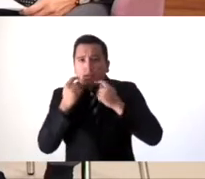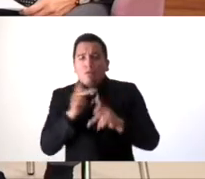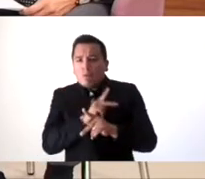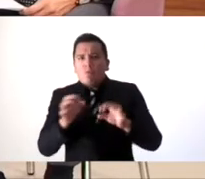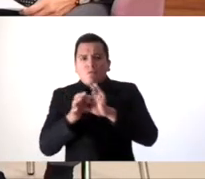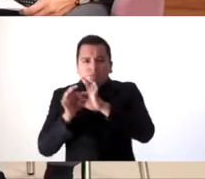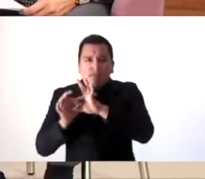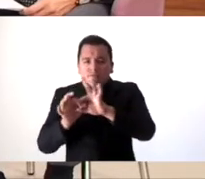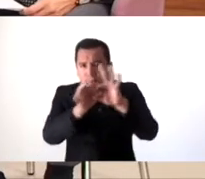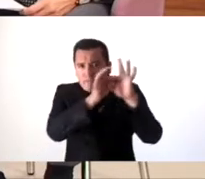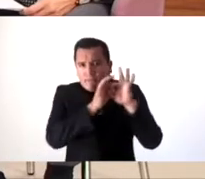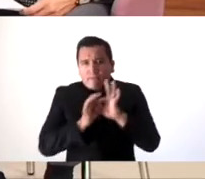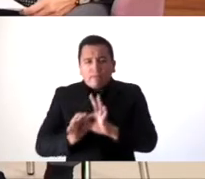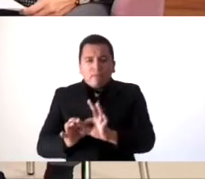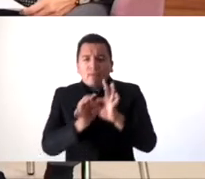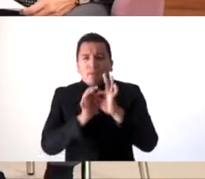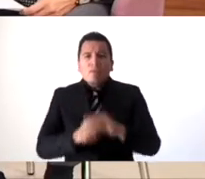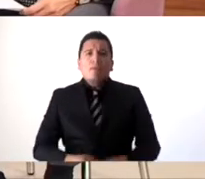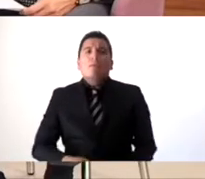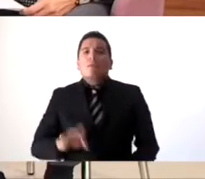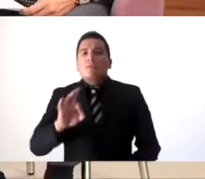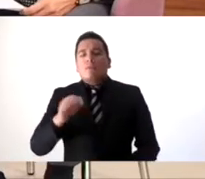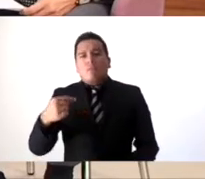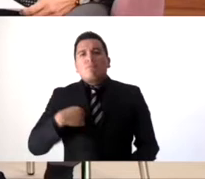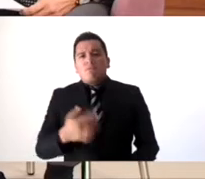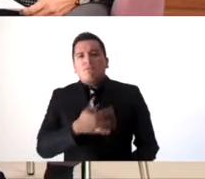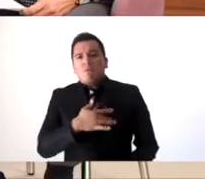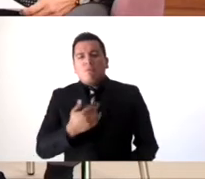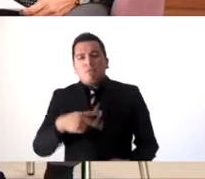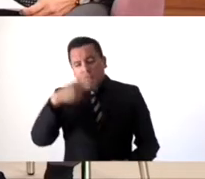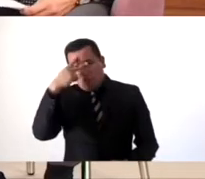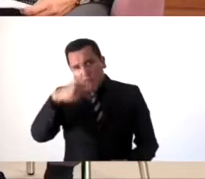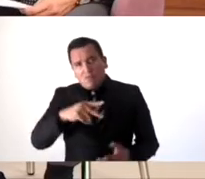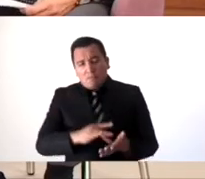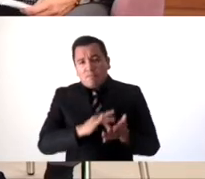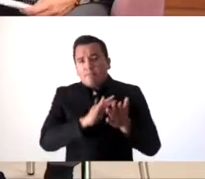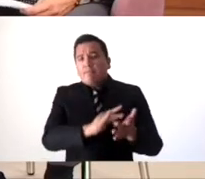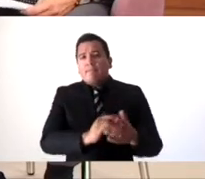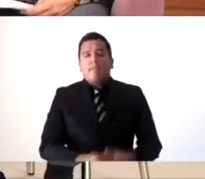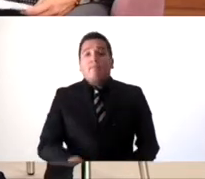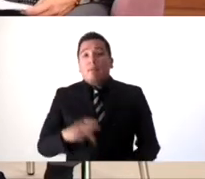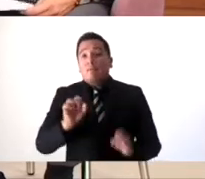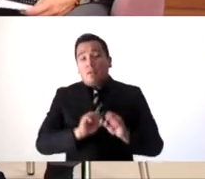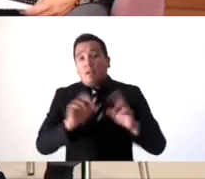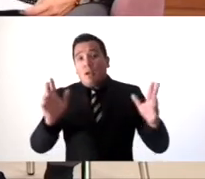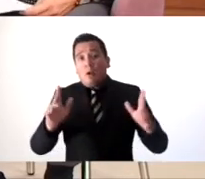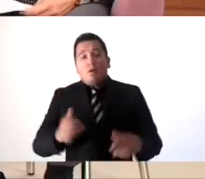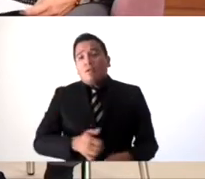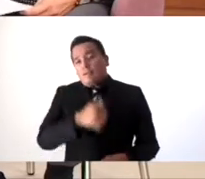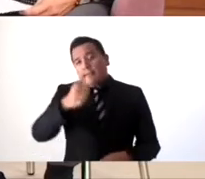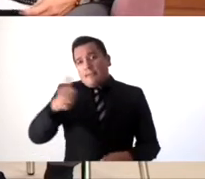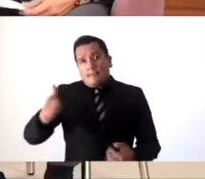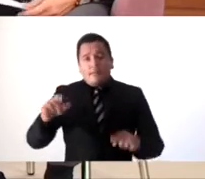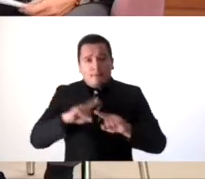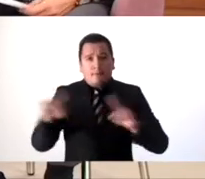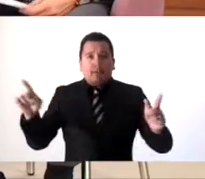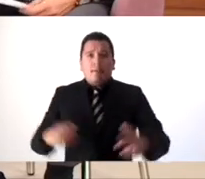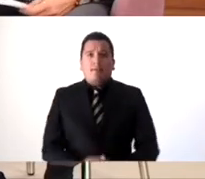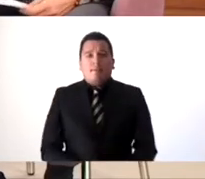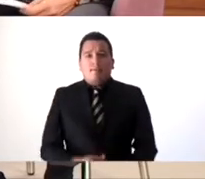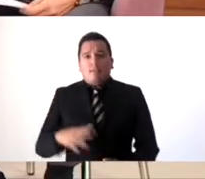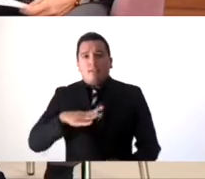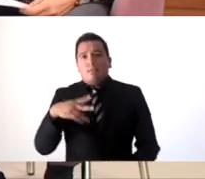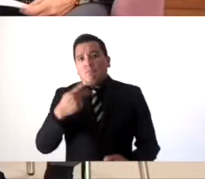hacen permanecer unidos en torno a nuestro país, pero claramente también hay cuestiones que nos